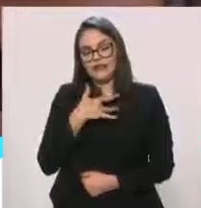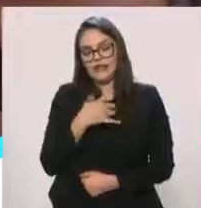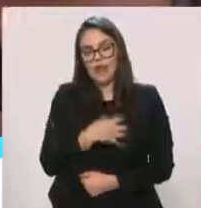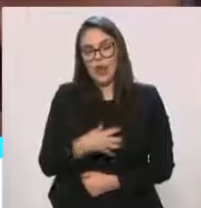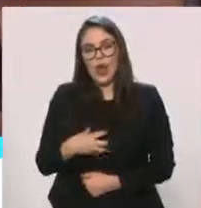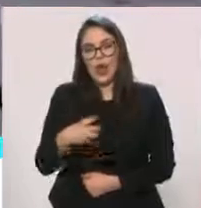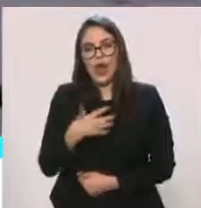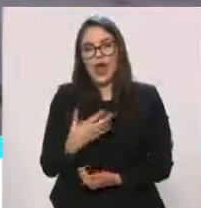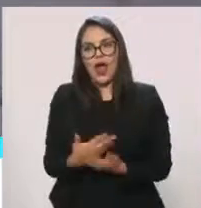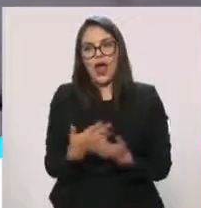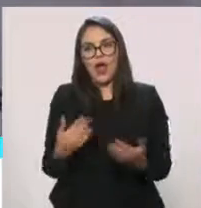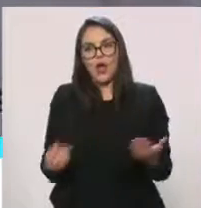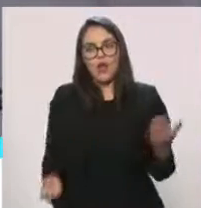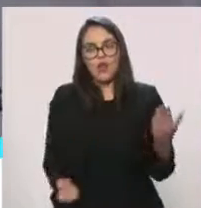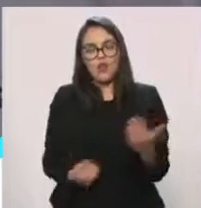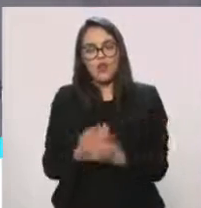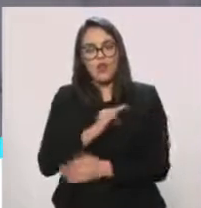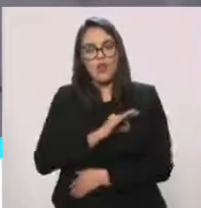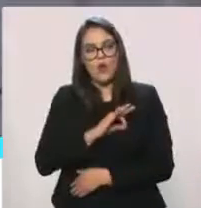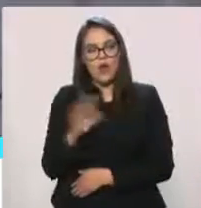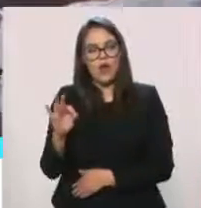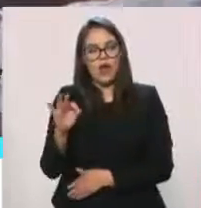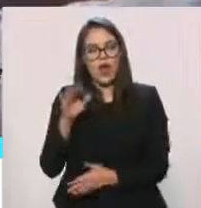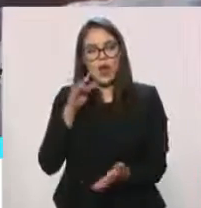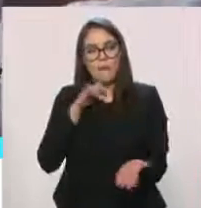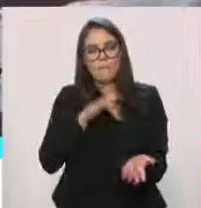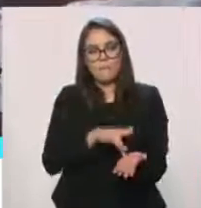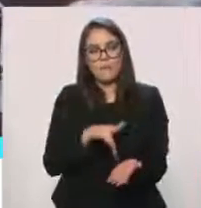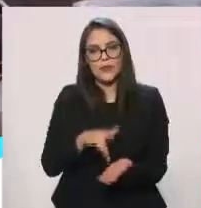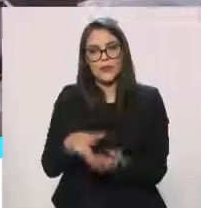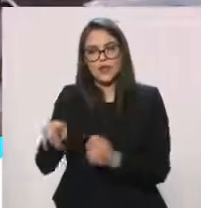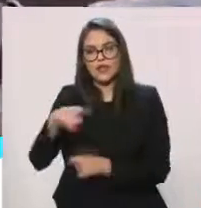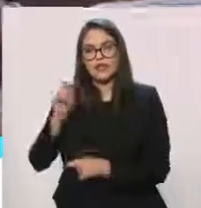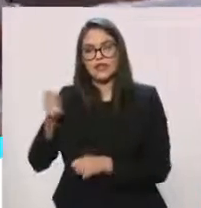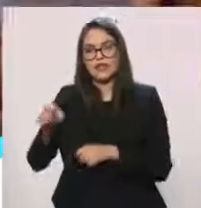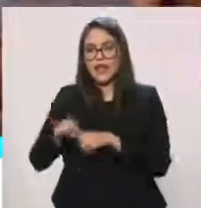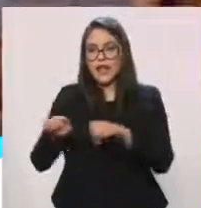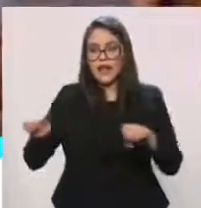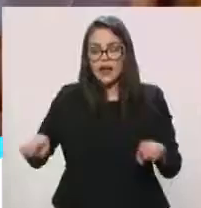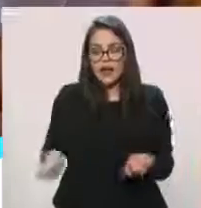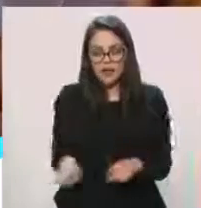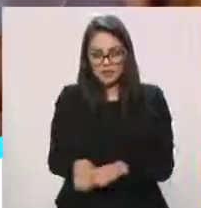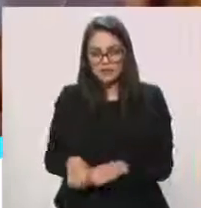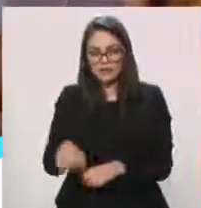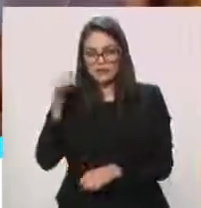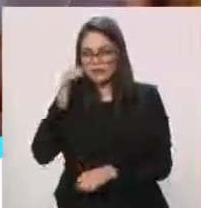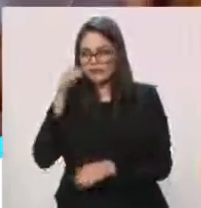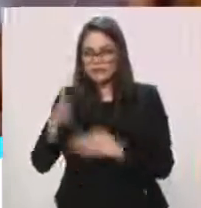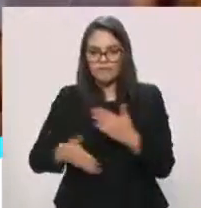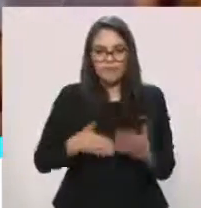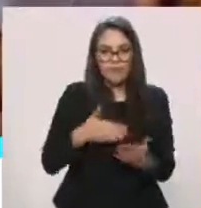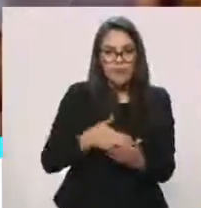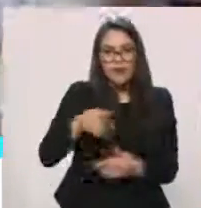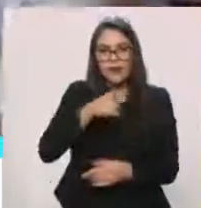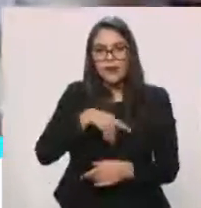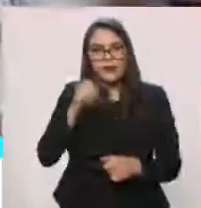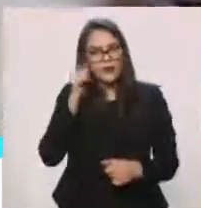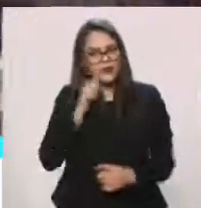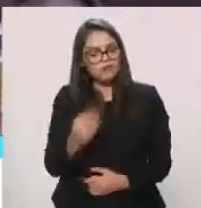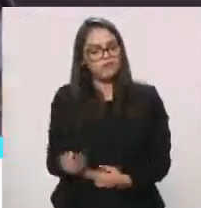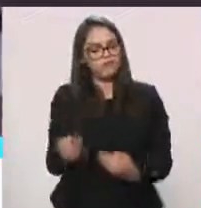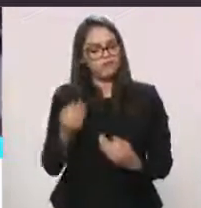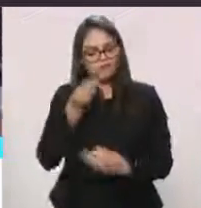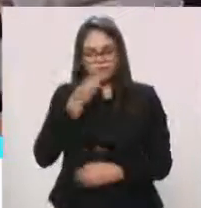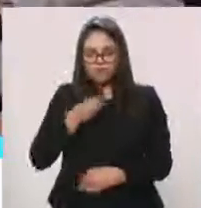abierto esta posibilidad de apoyar al equipo que está al frente de esta contingencia. Para